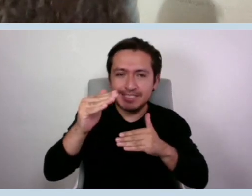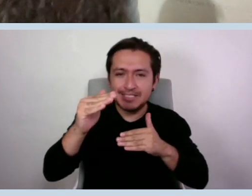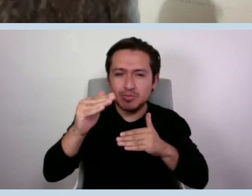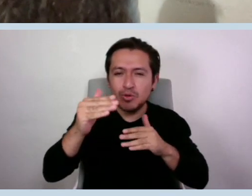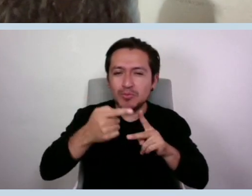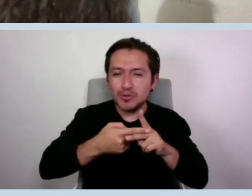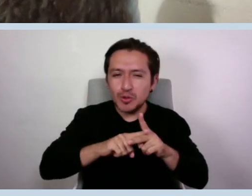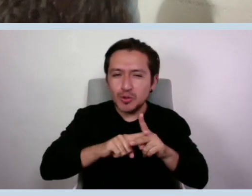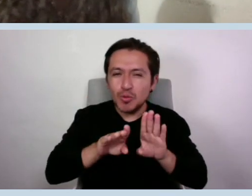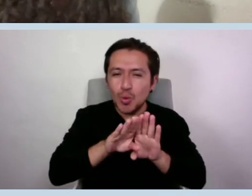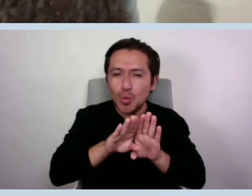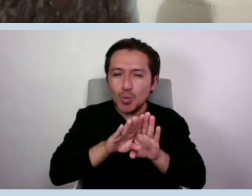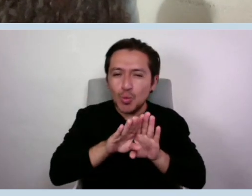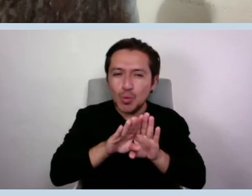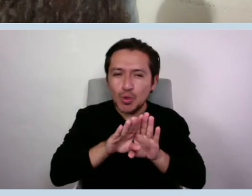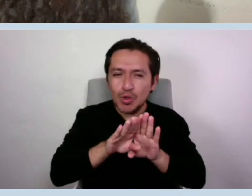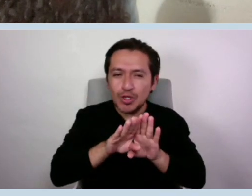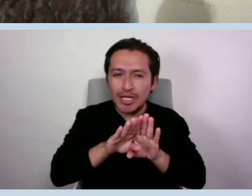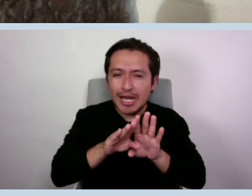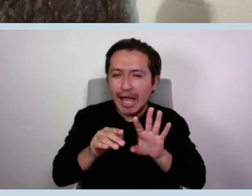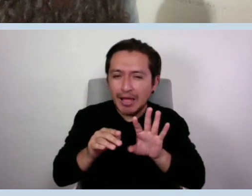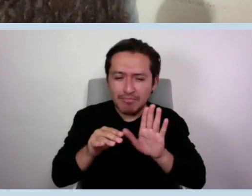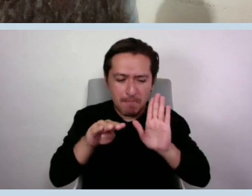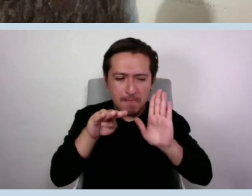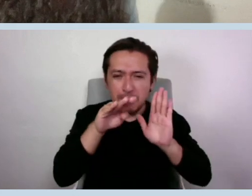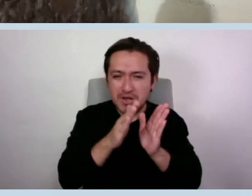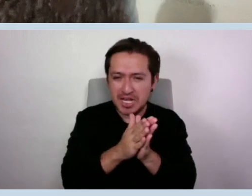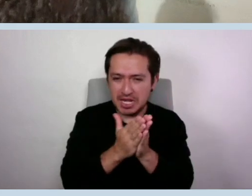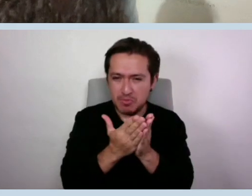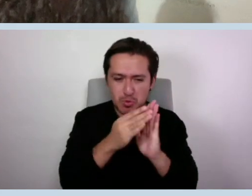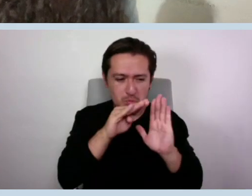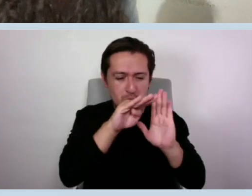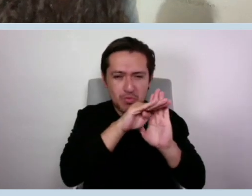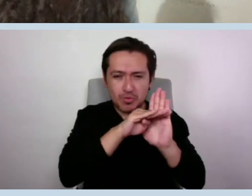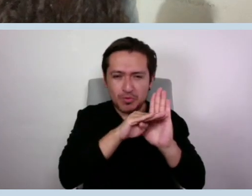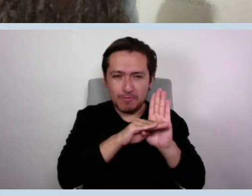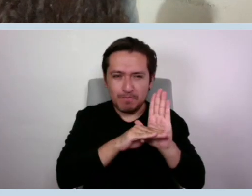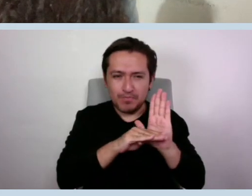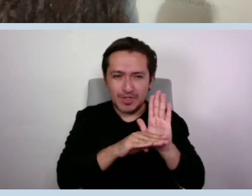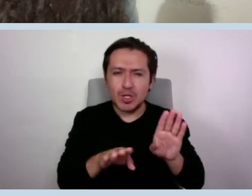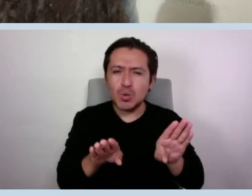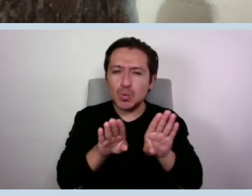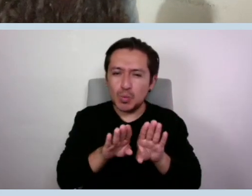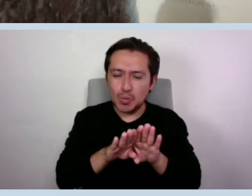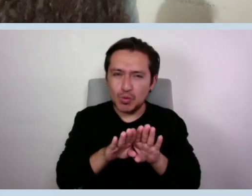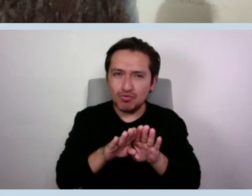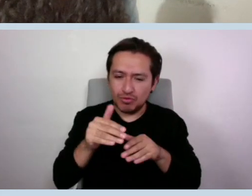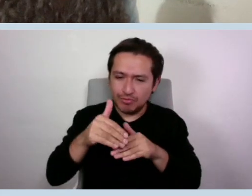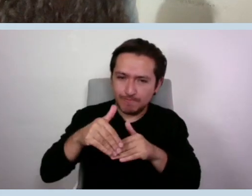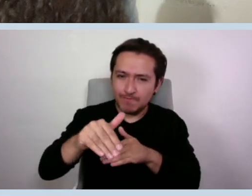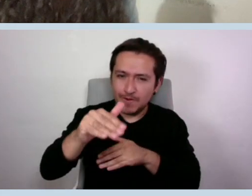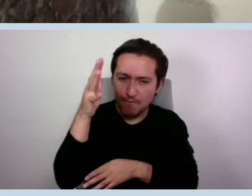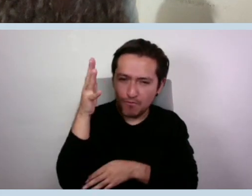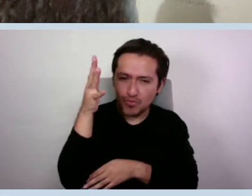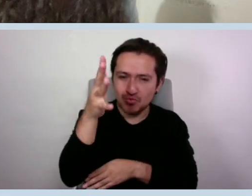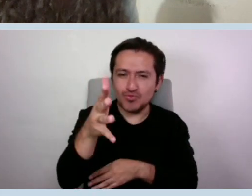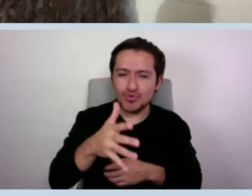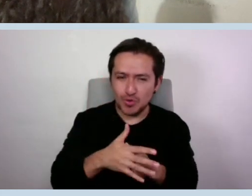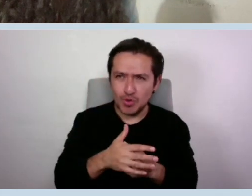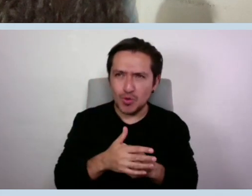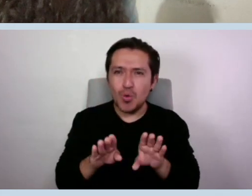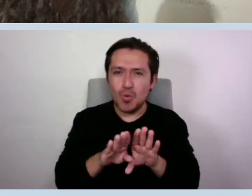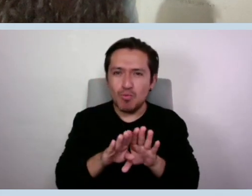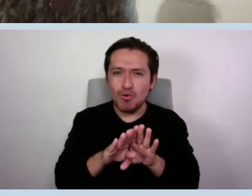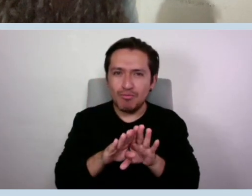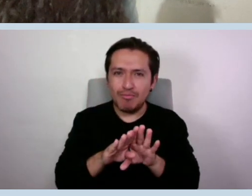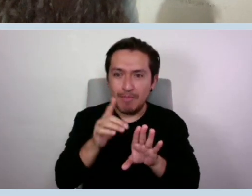como que empezamos a hacer manuales pensando en en la en la futuri de de las personas